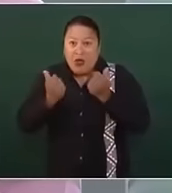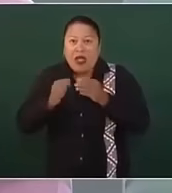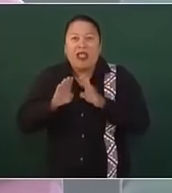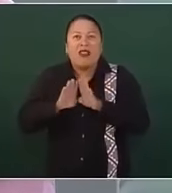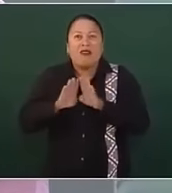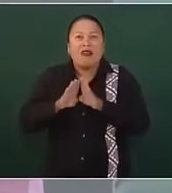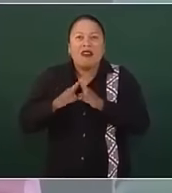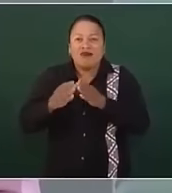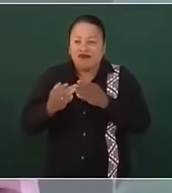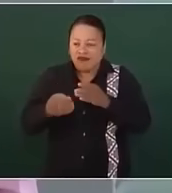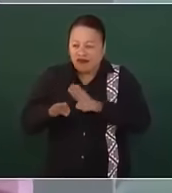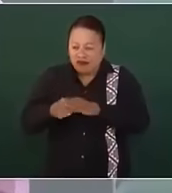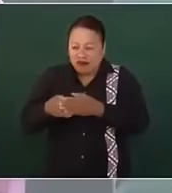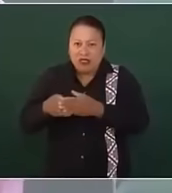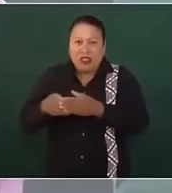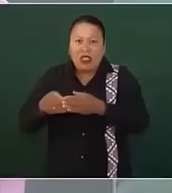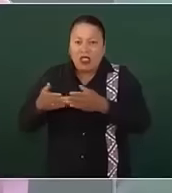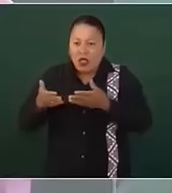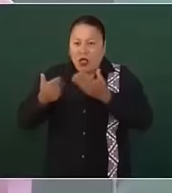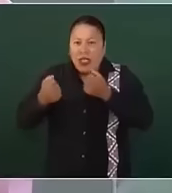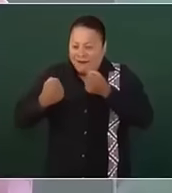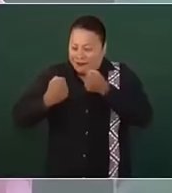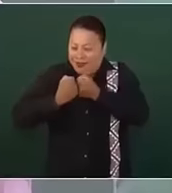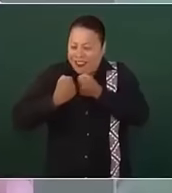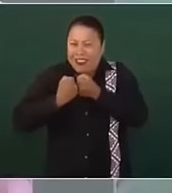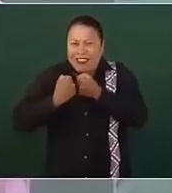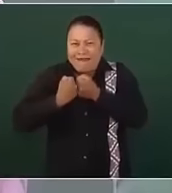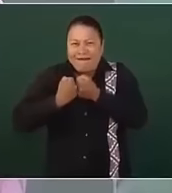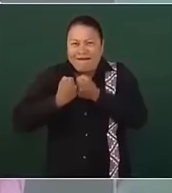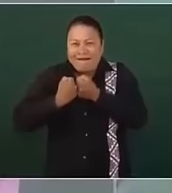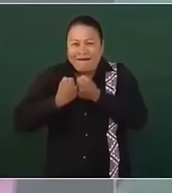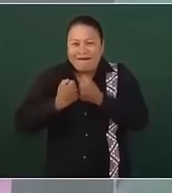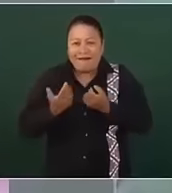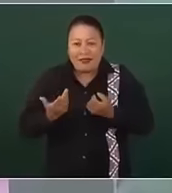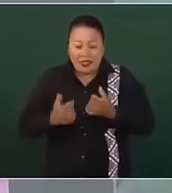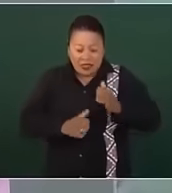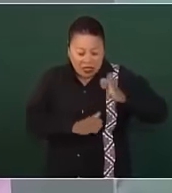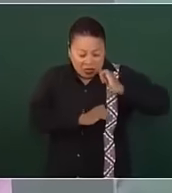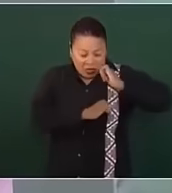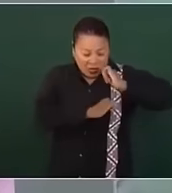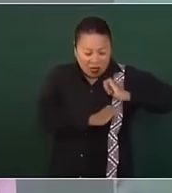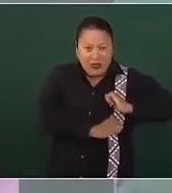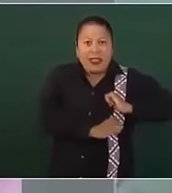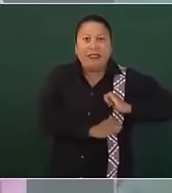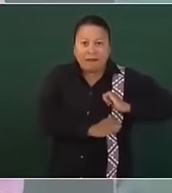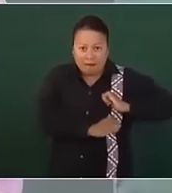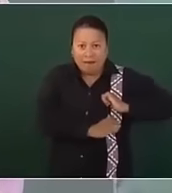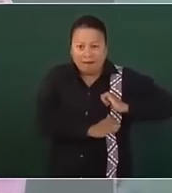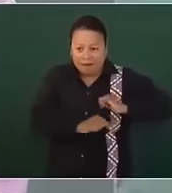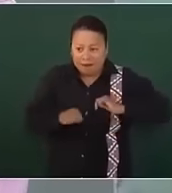divisoria, cuando no hay fronteras entre la autoridad y la delincuencia,